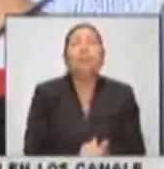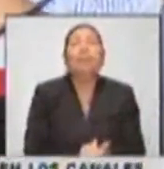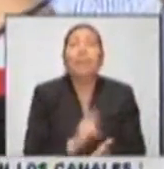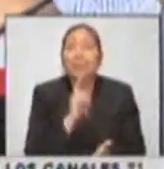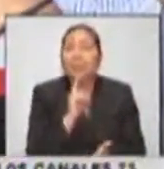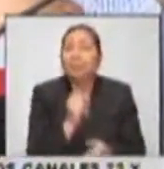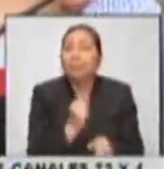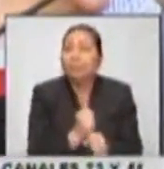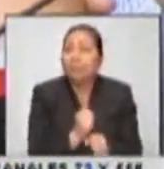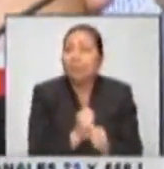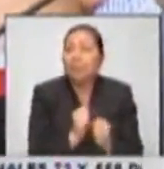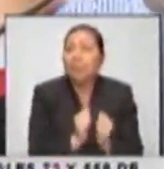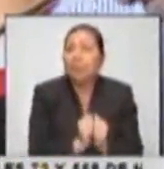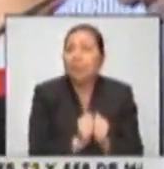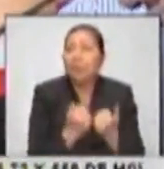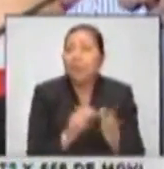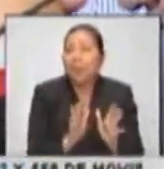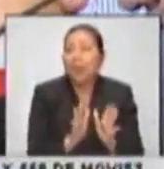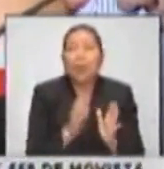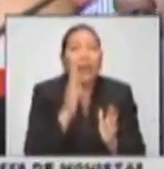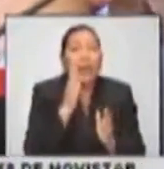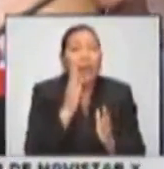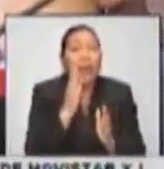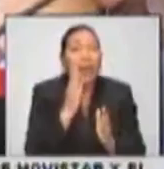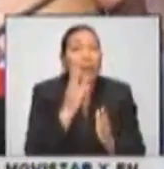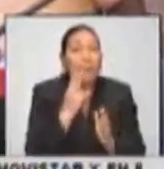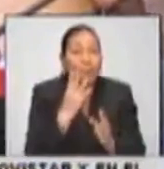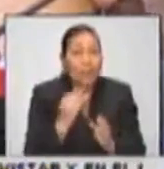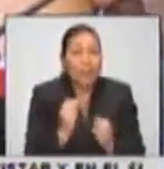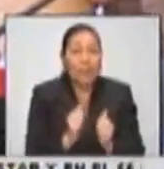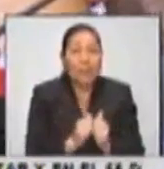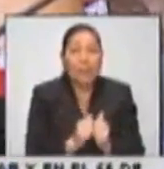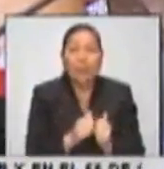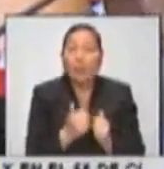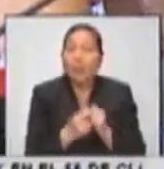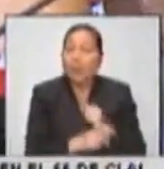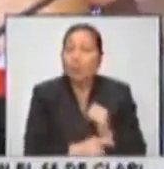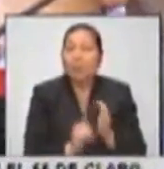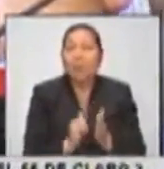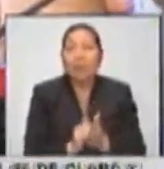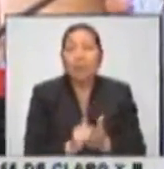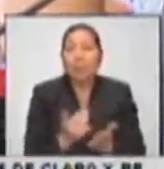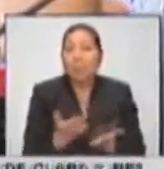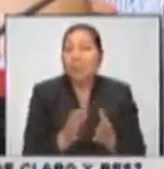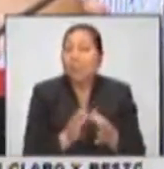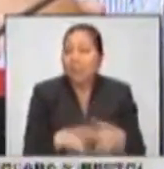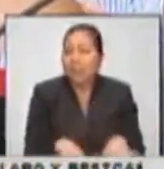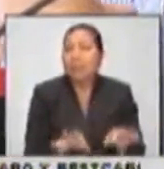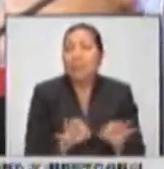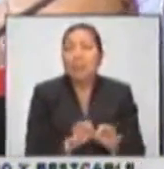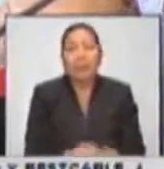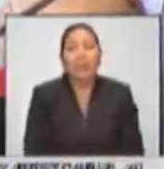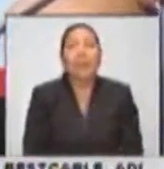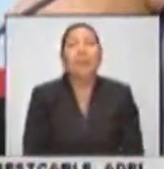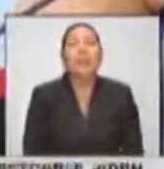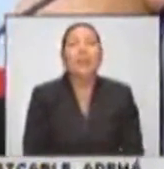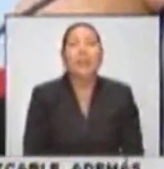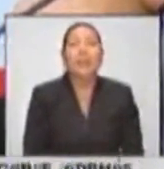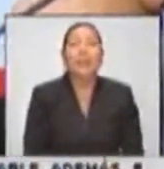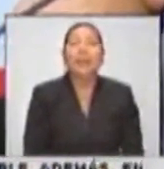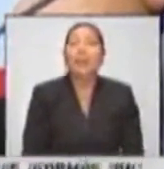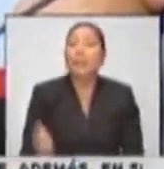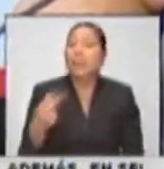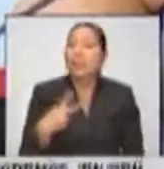está trabajando ya con las experiencias, o se pretende trabajar con la experiencia de otros países, que nos parece importantísimo.